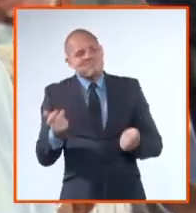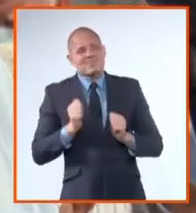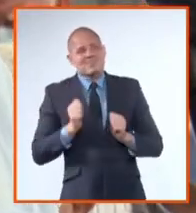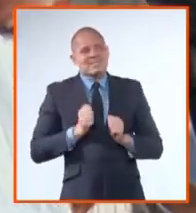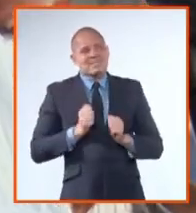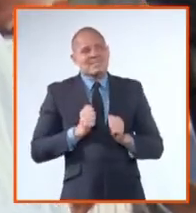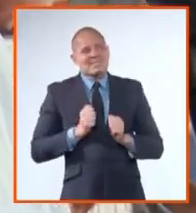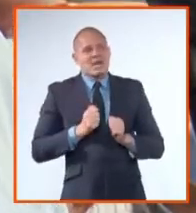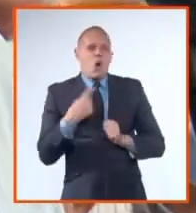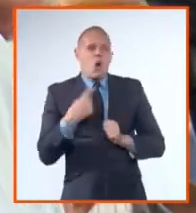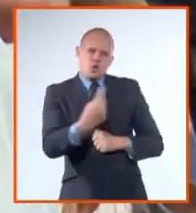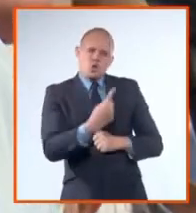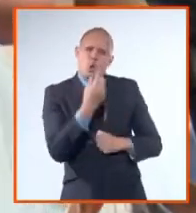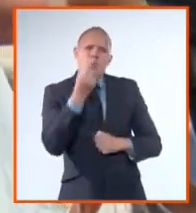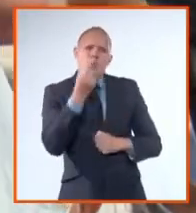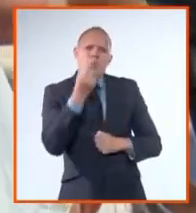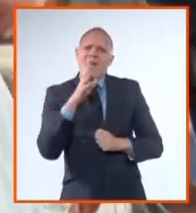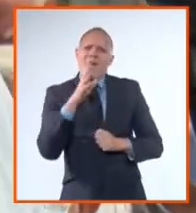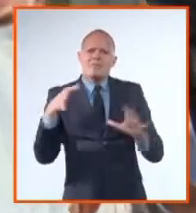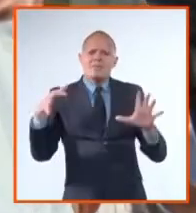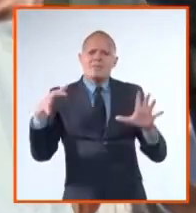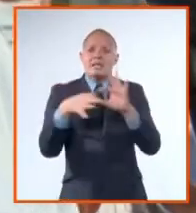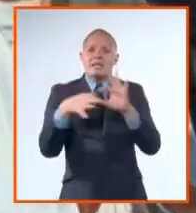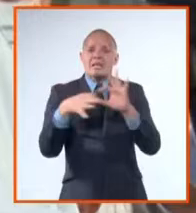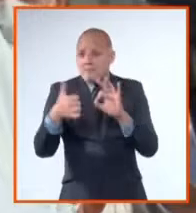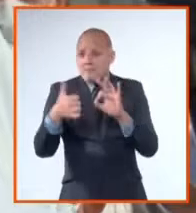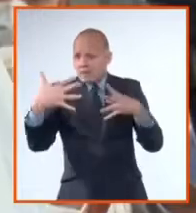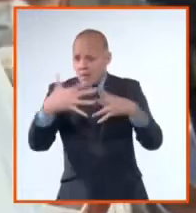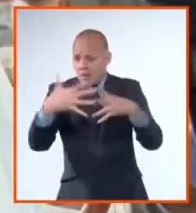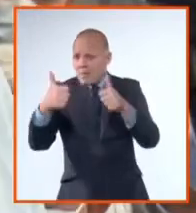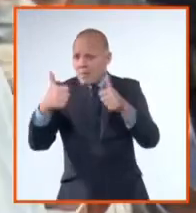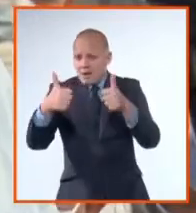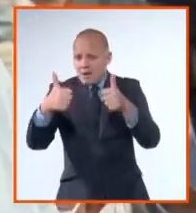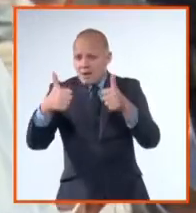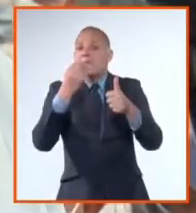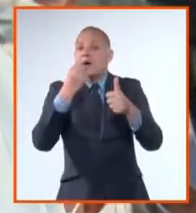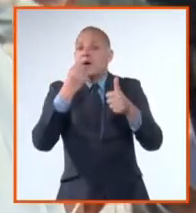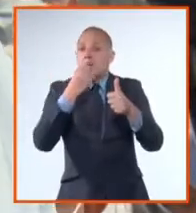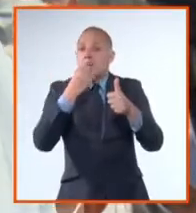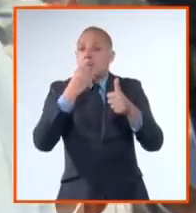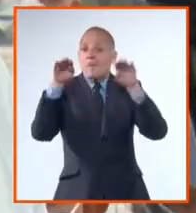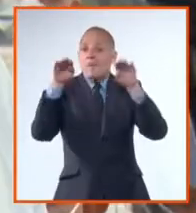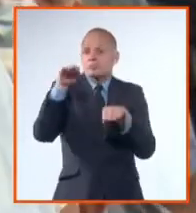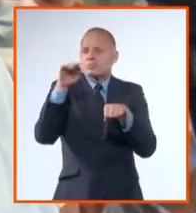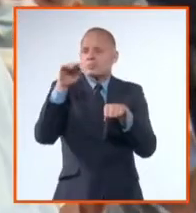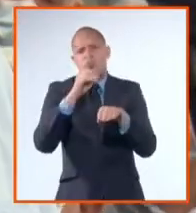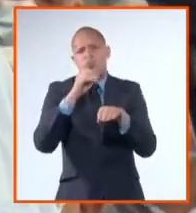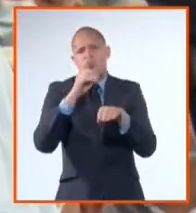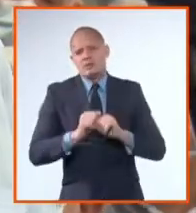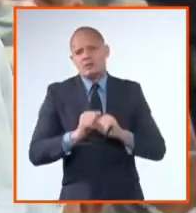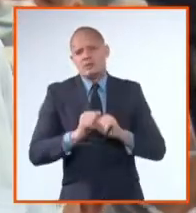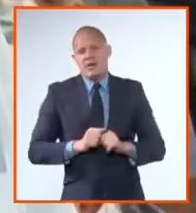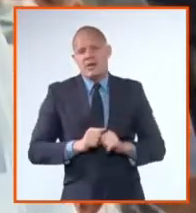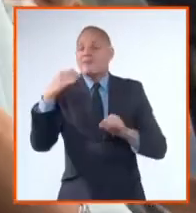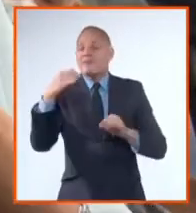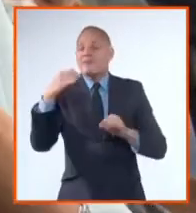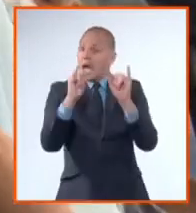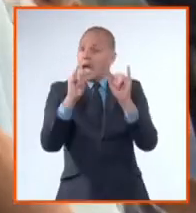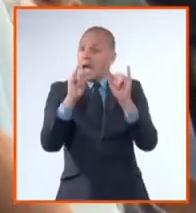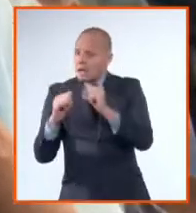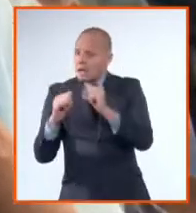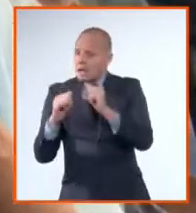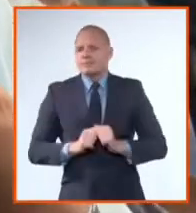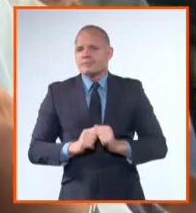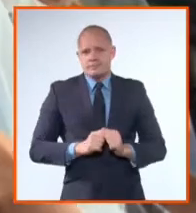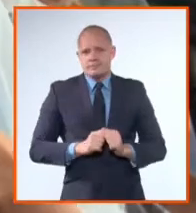científica nacional, que la representa internacionalmente, que hay gente de todos los organismos, de todas las provincias, por